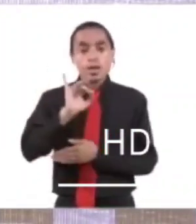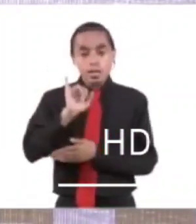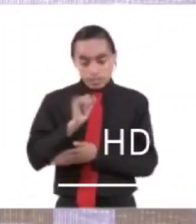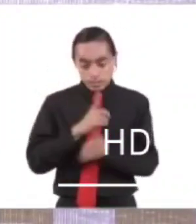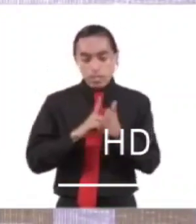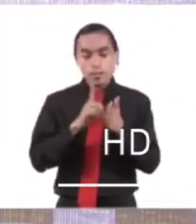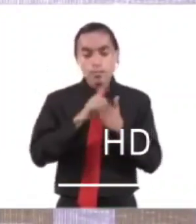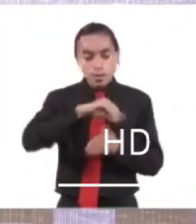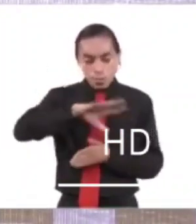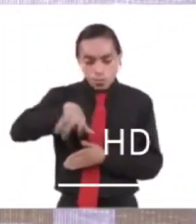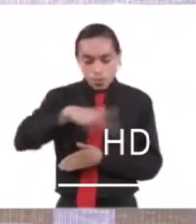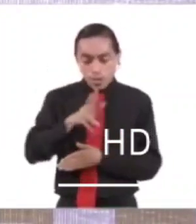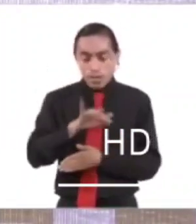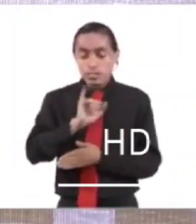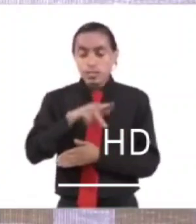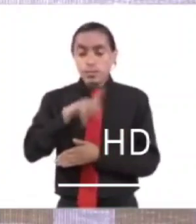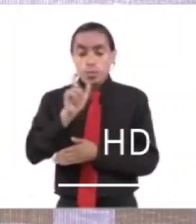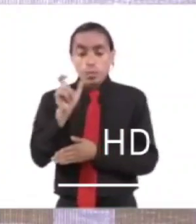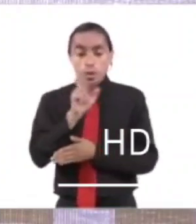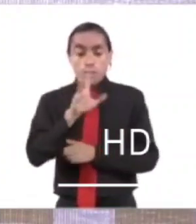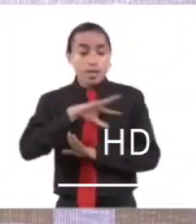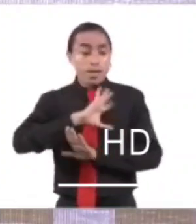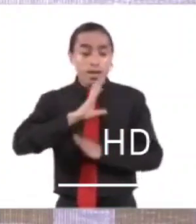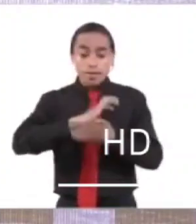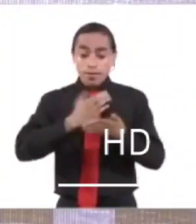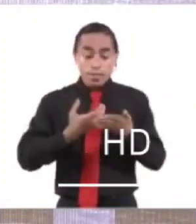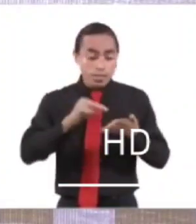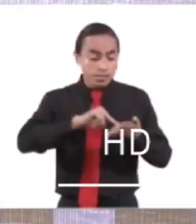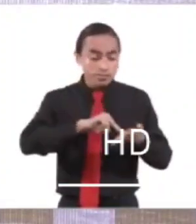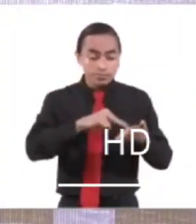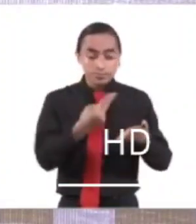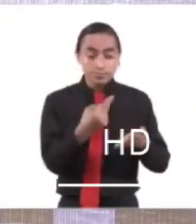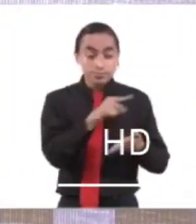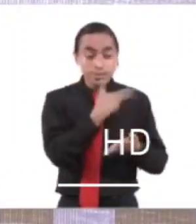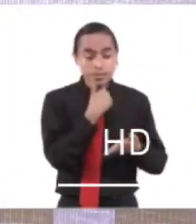pero a la hora de firmar el contrato me dijo no,